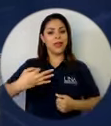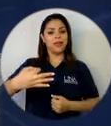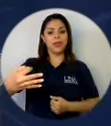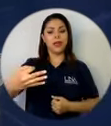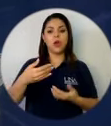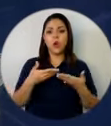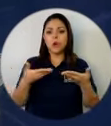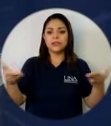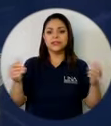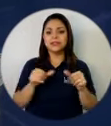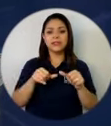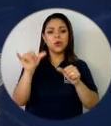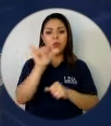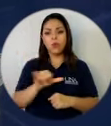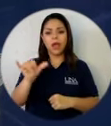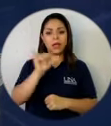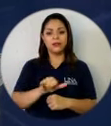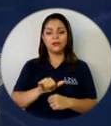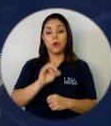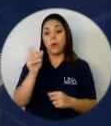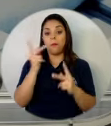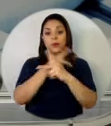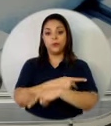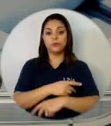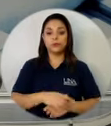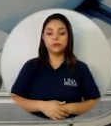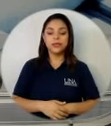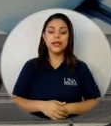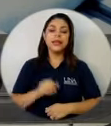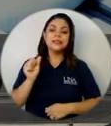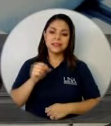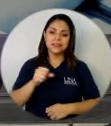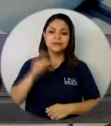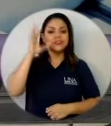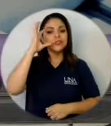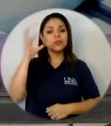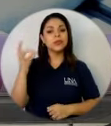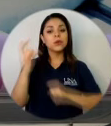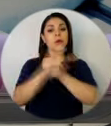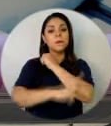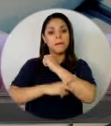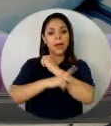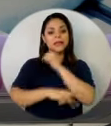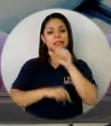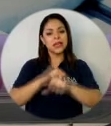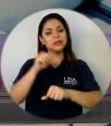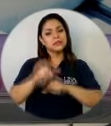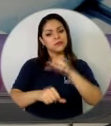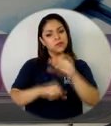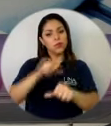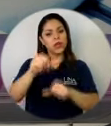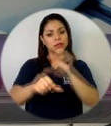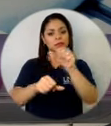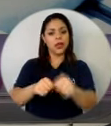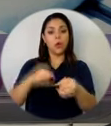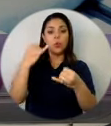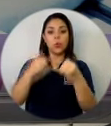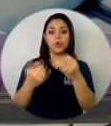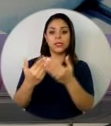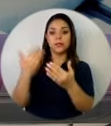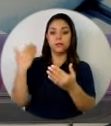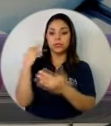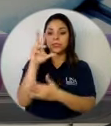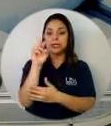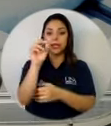las cosas siguen igual, sino peor. Sí, Maribel, yo creo que el país ha hecho esfuerzos importantes en los últimos